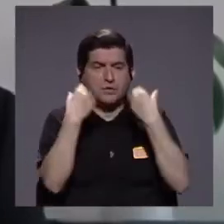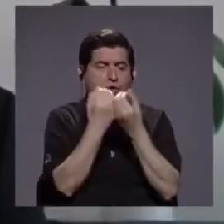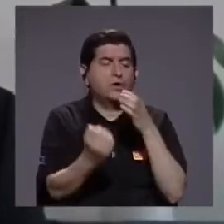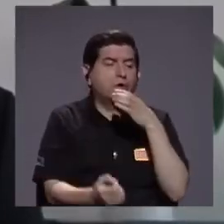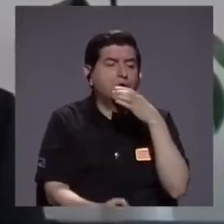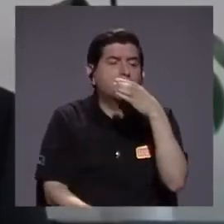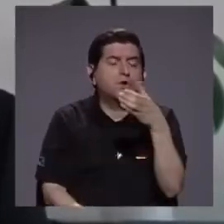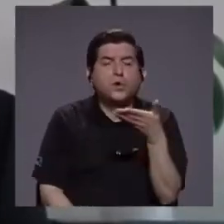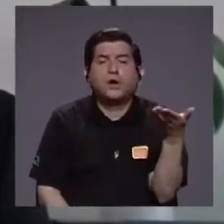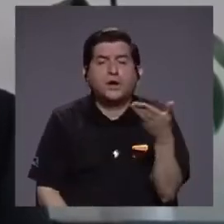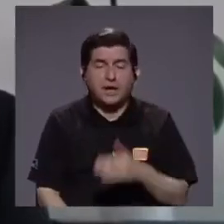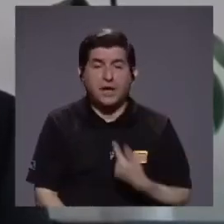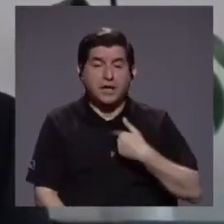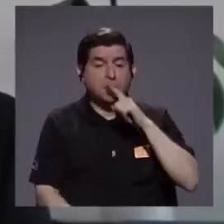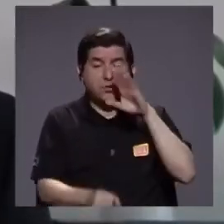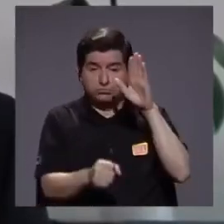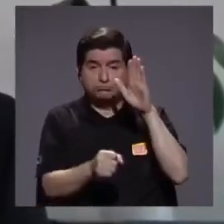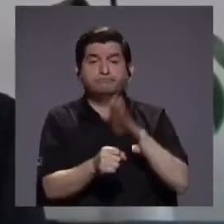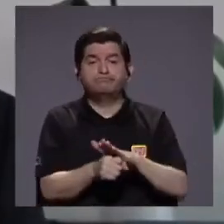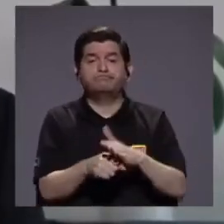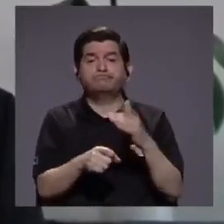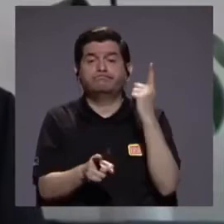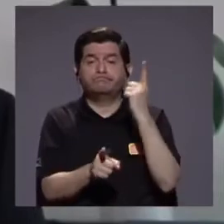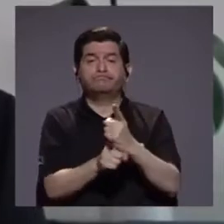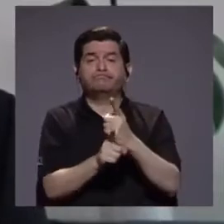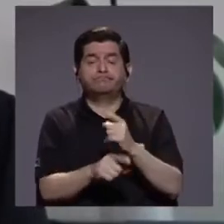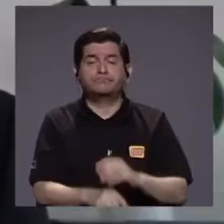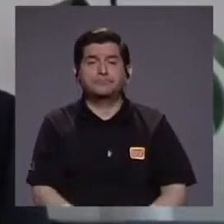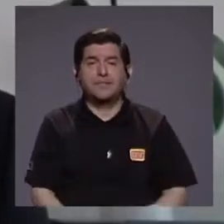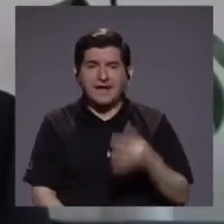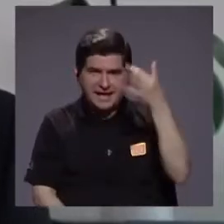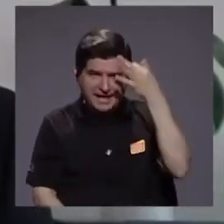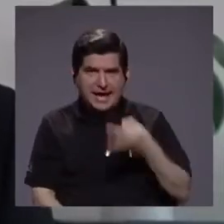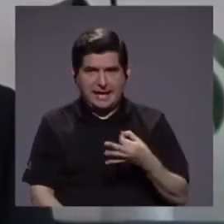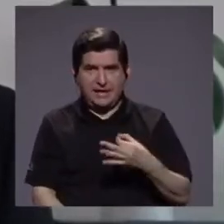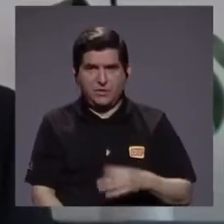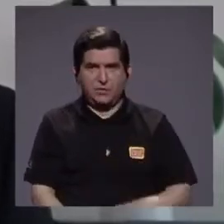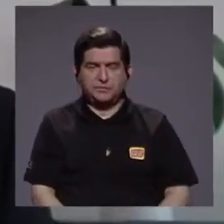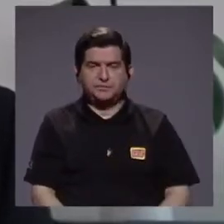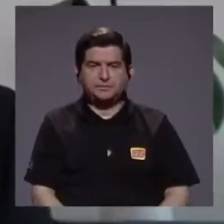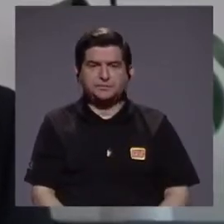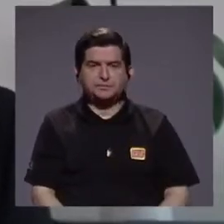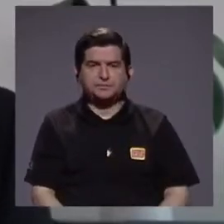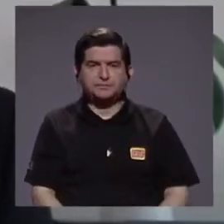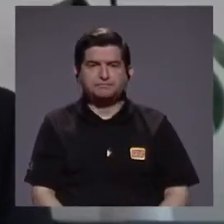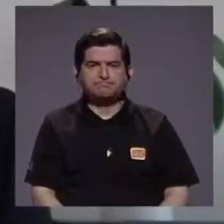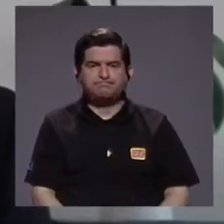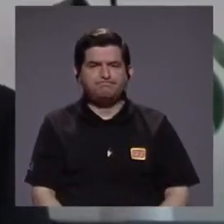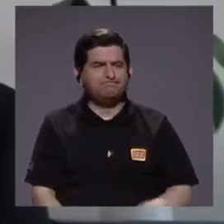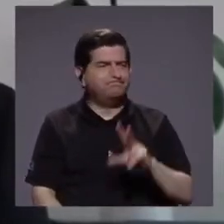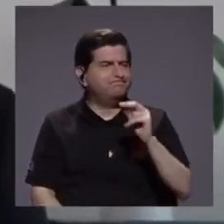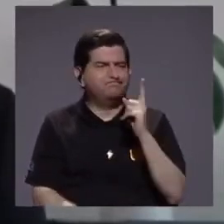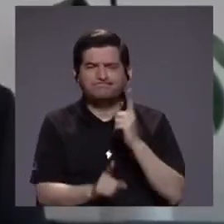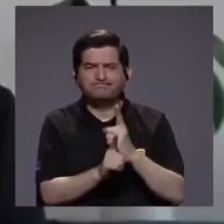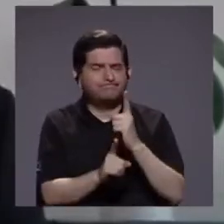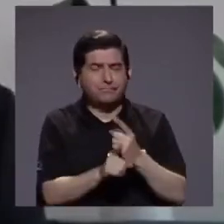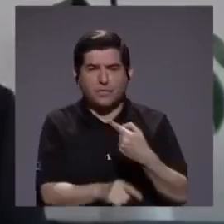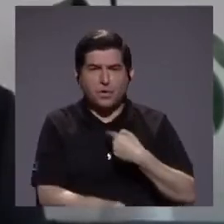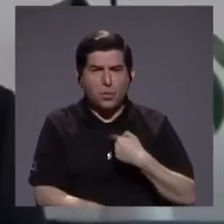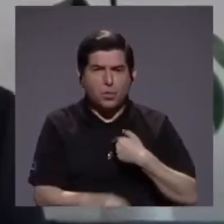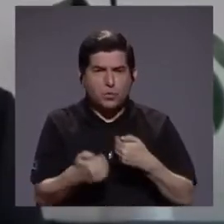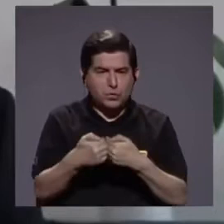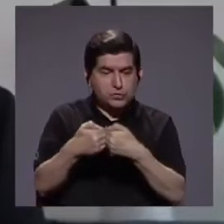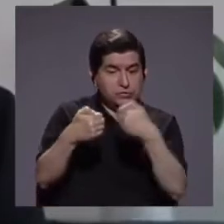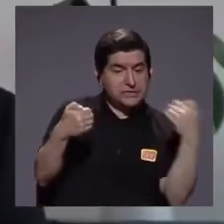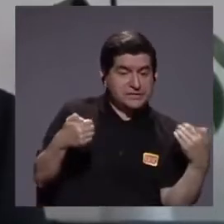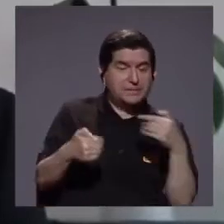recomendativo, ¿verdad? Y lo he acogido como corresponde. Yo creo que es muy inconveniente que uno sea parte